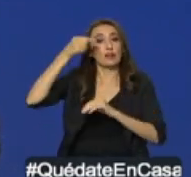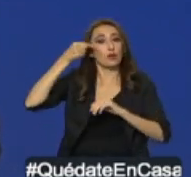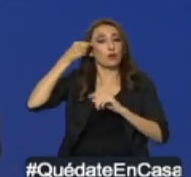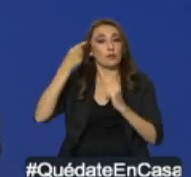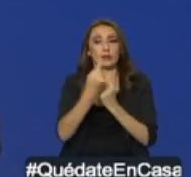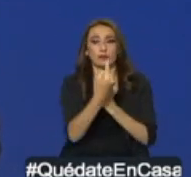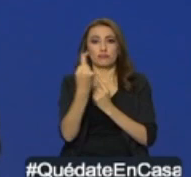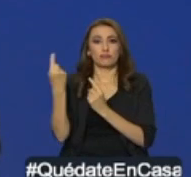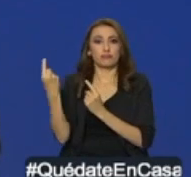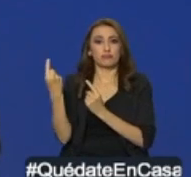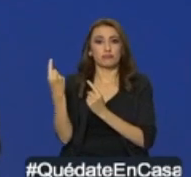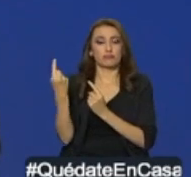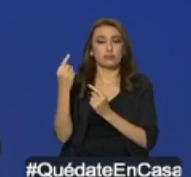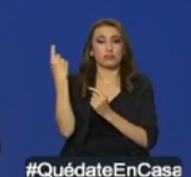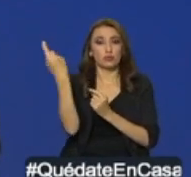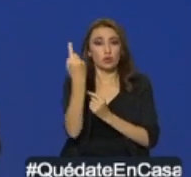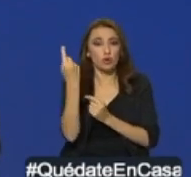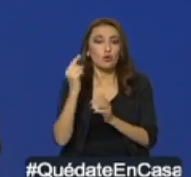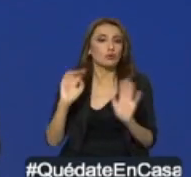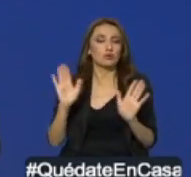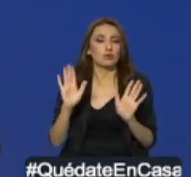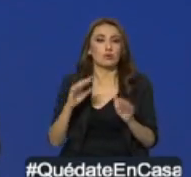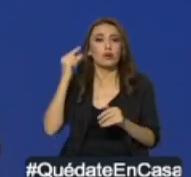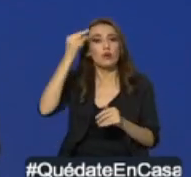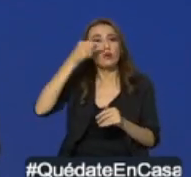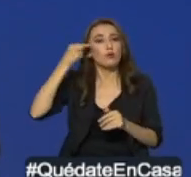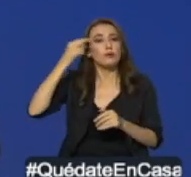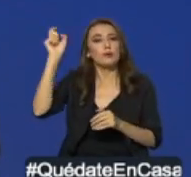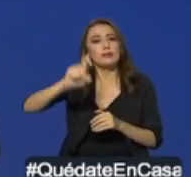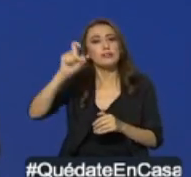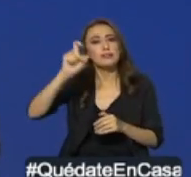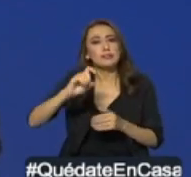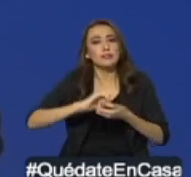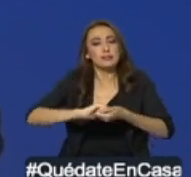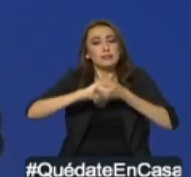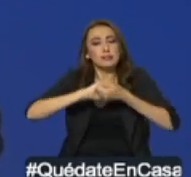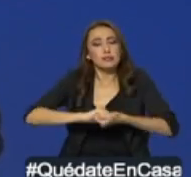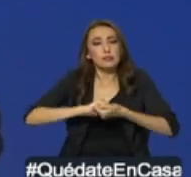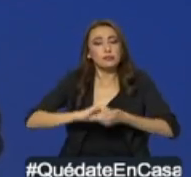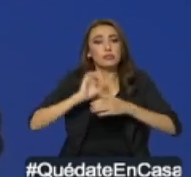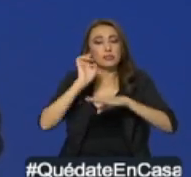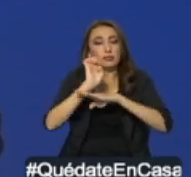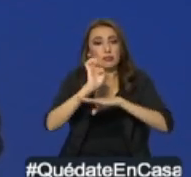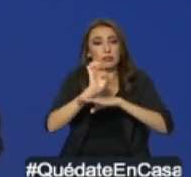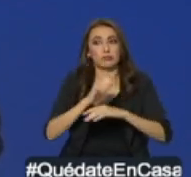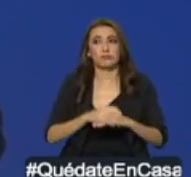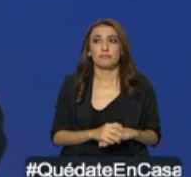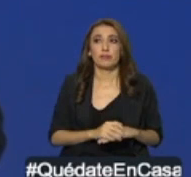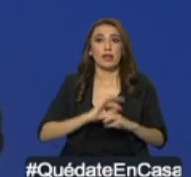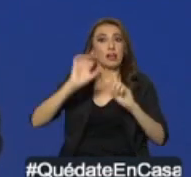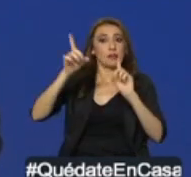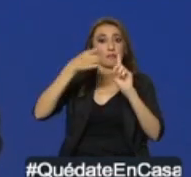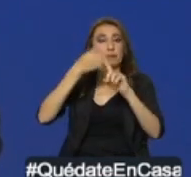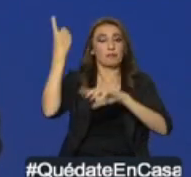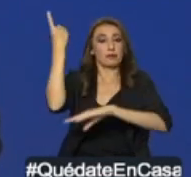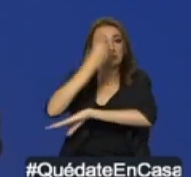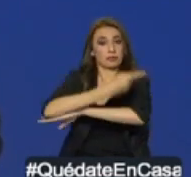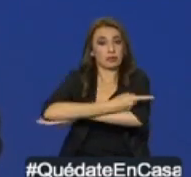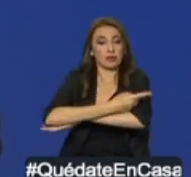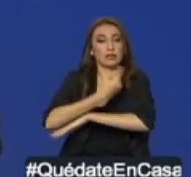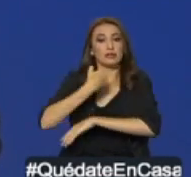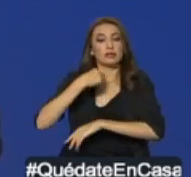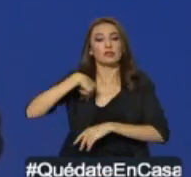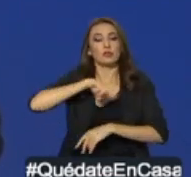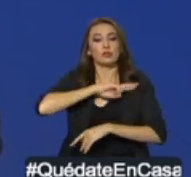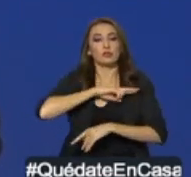necesita del concurso de todos para ganar esta batalla desde el día 1 desarrollamos una estrategia